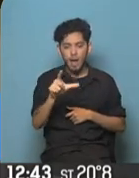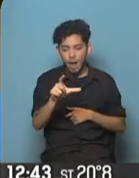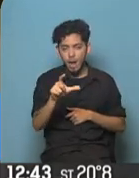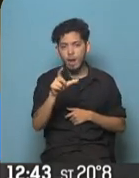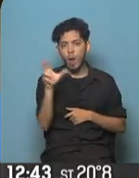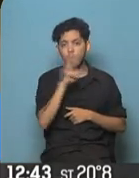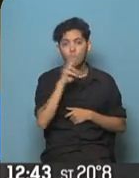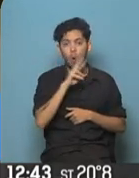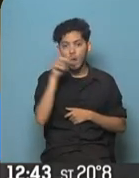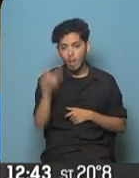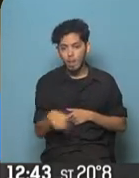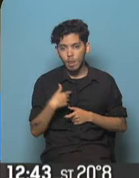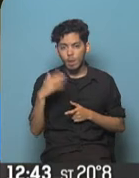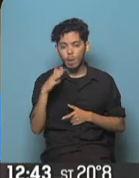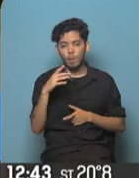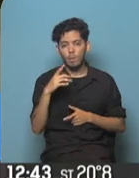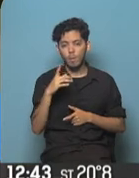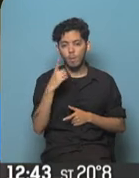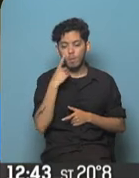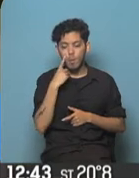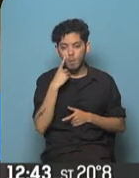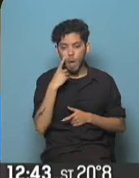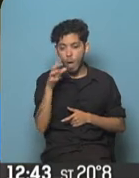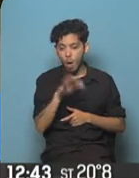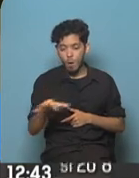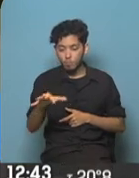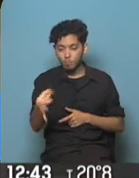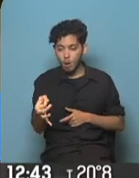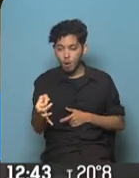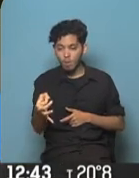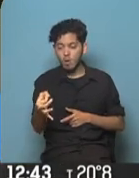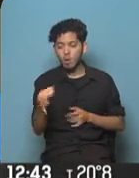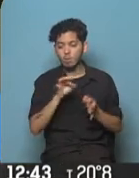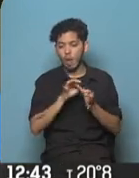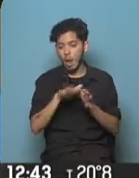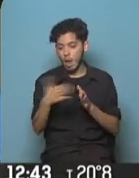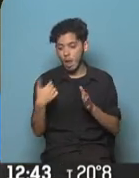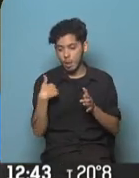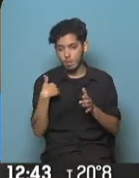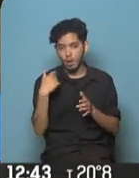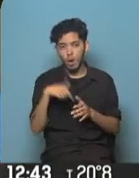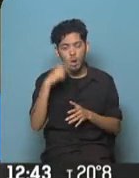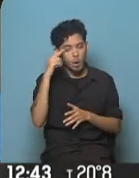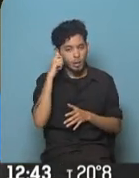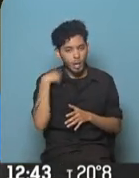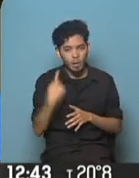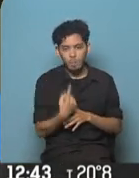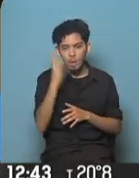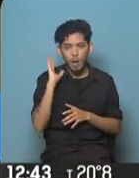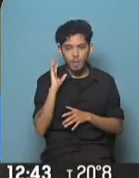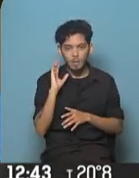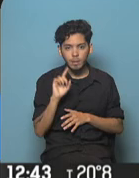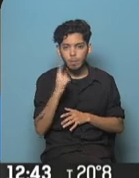que vive en un pueblo al lado del mío y que tiene ahora tiene 90 años. Y actúa por primera vez,